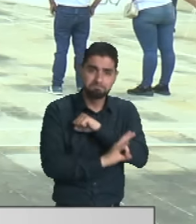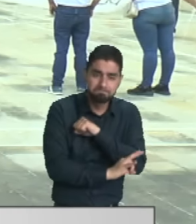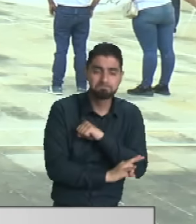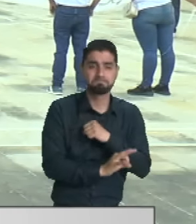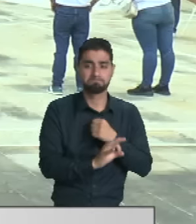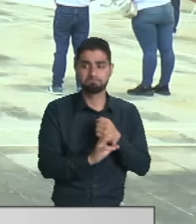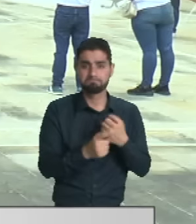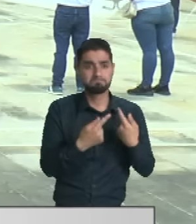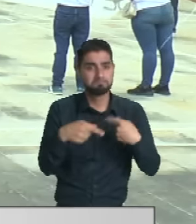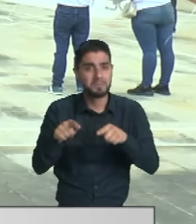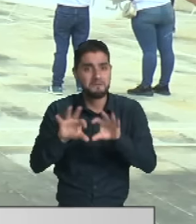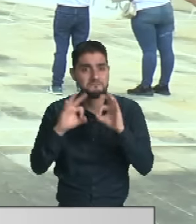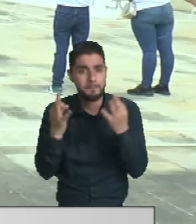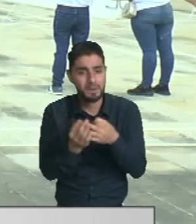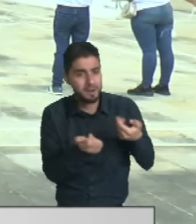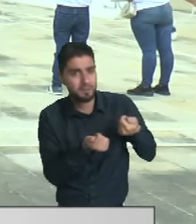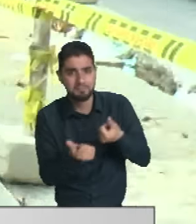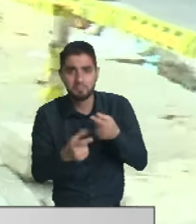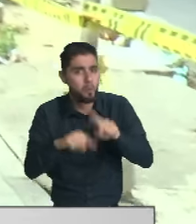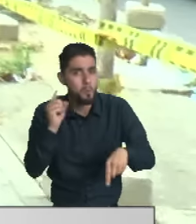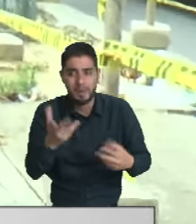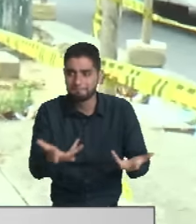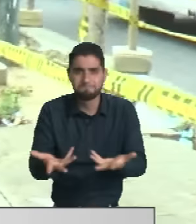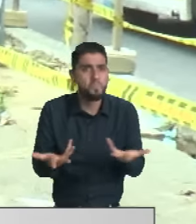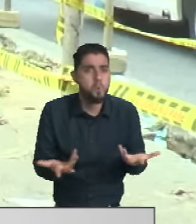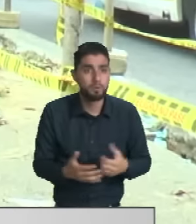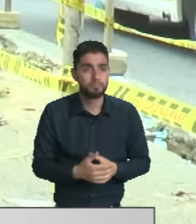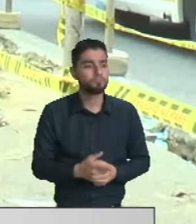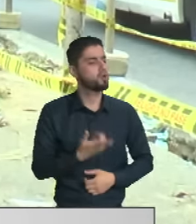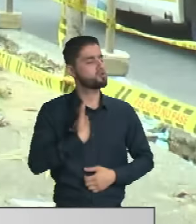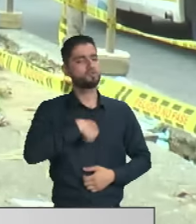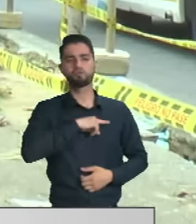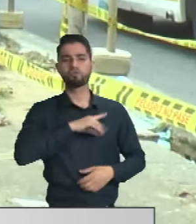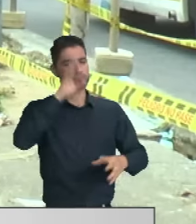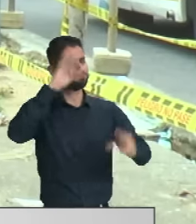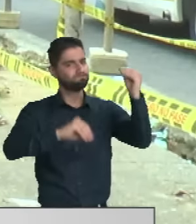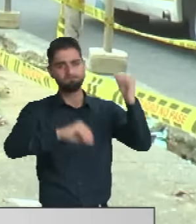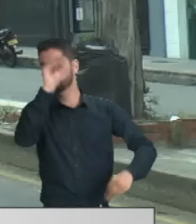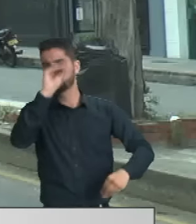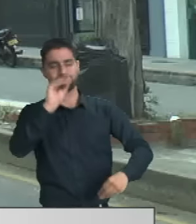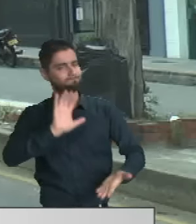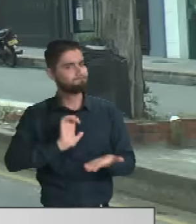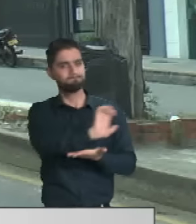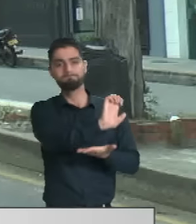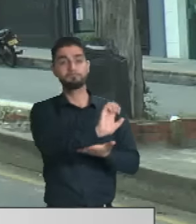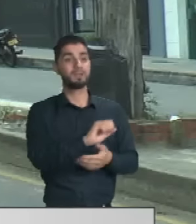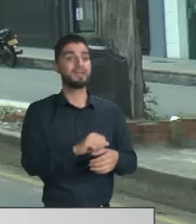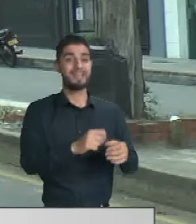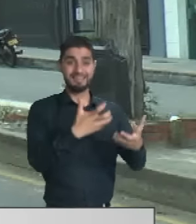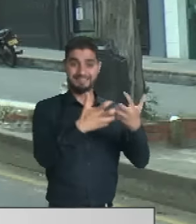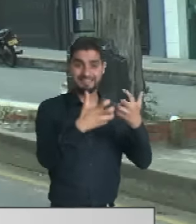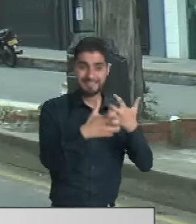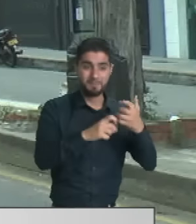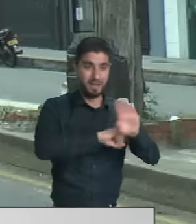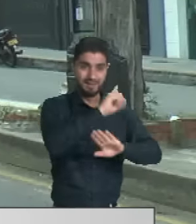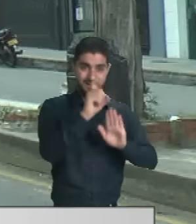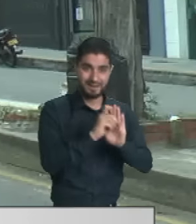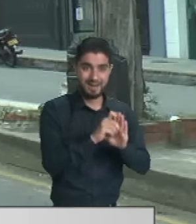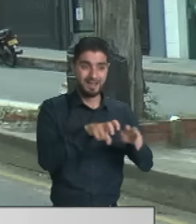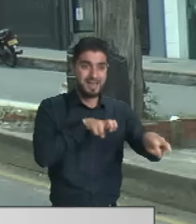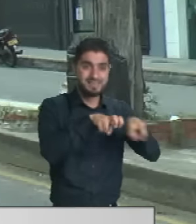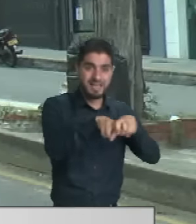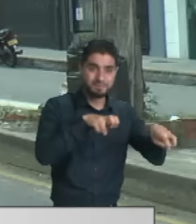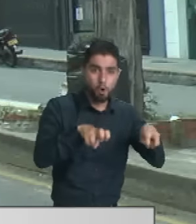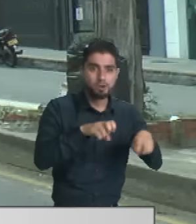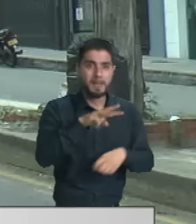sustento a cada uno de sus hogares. Estamos rechazando la liquidación del sistema integrado de transporte masivo Metrolínea